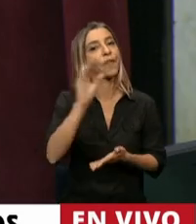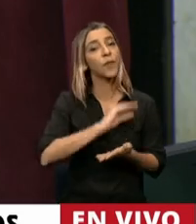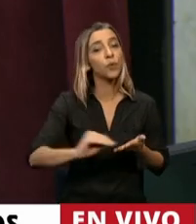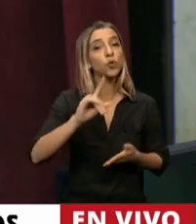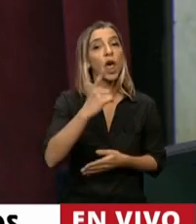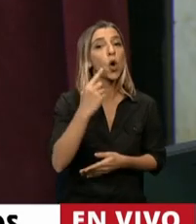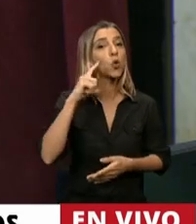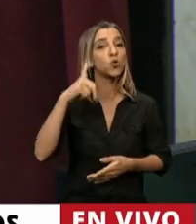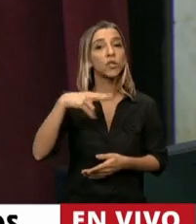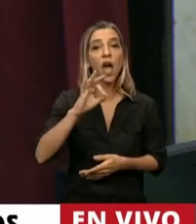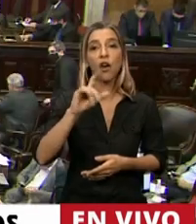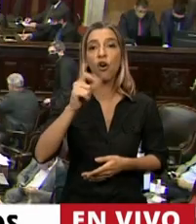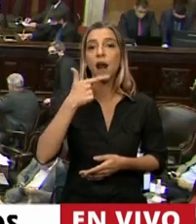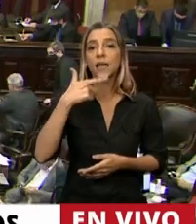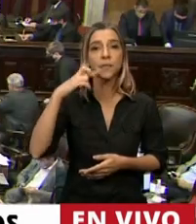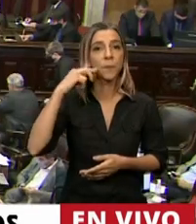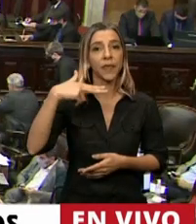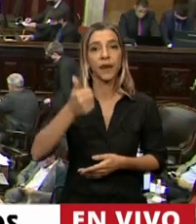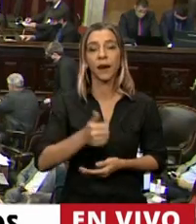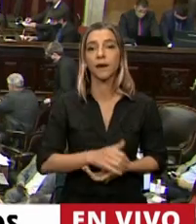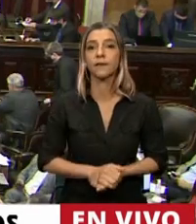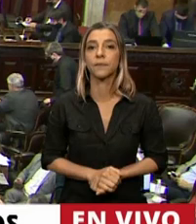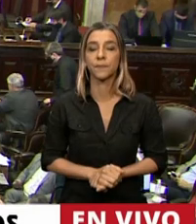Diputado Luciano Laspina.